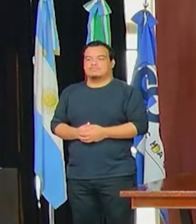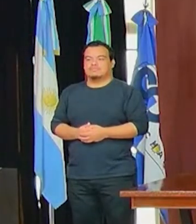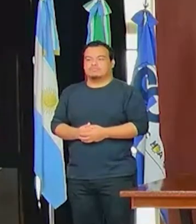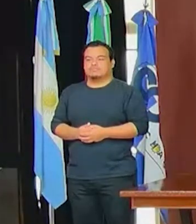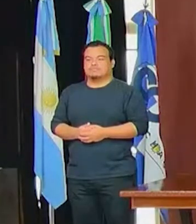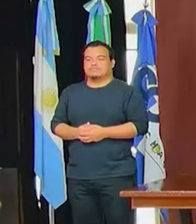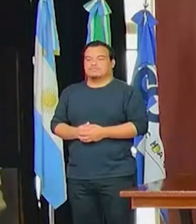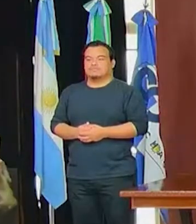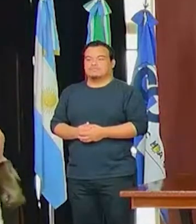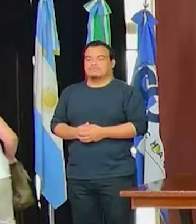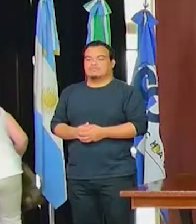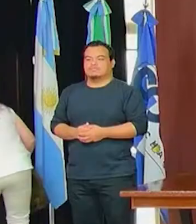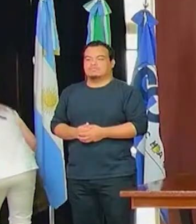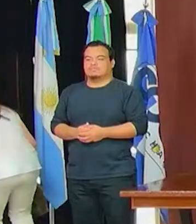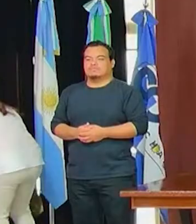Esto parece que no anda.